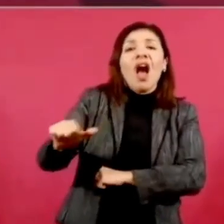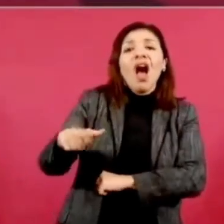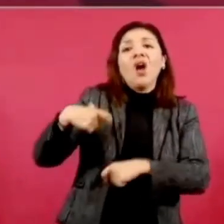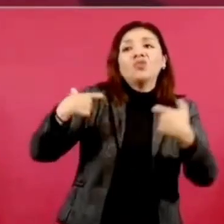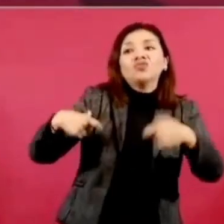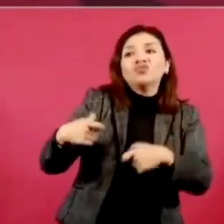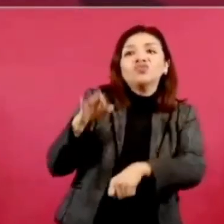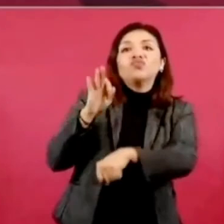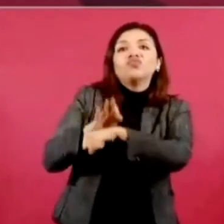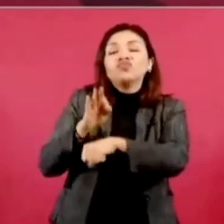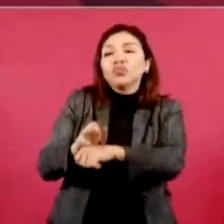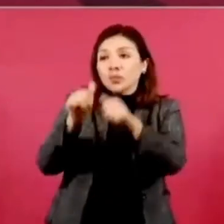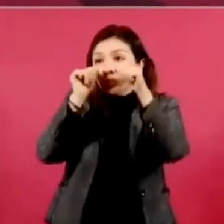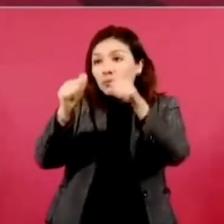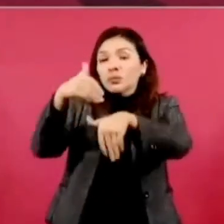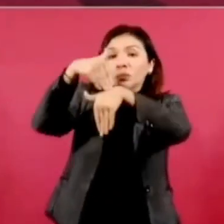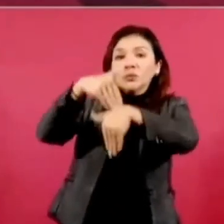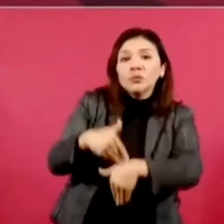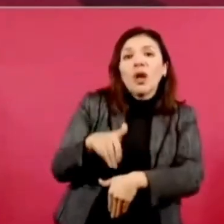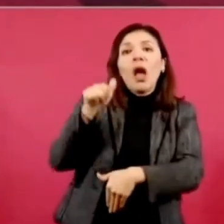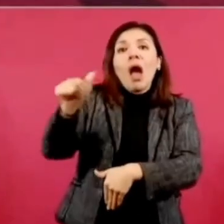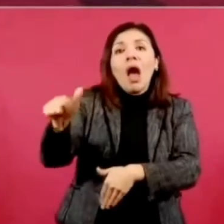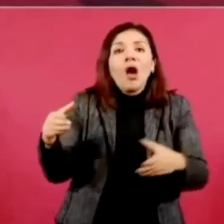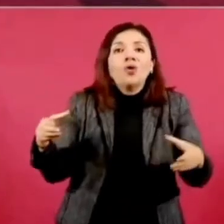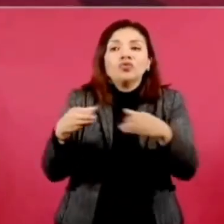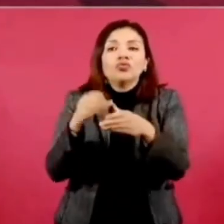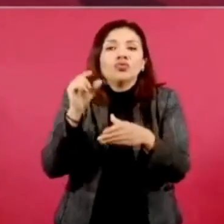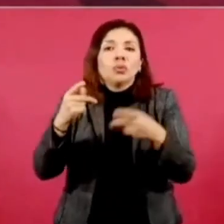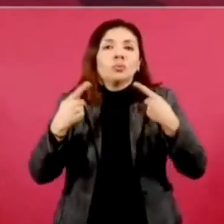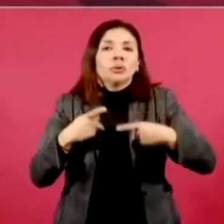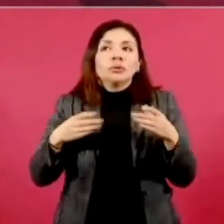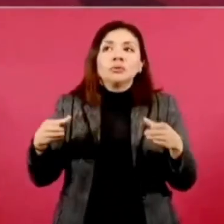un poder al servicio de una minoría.